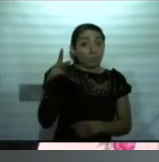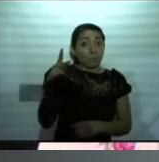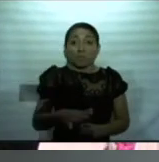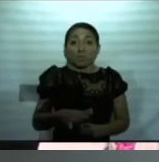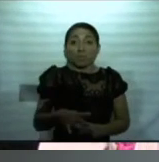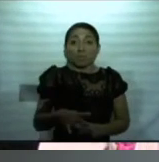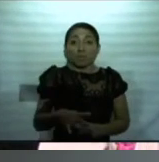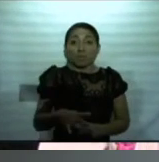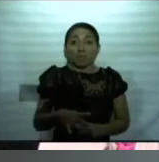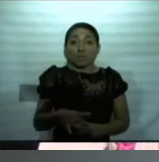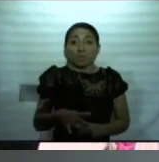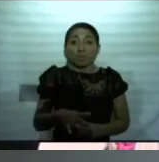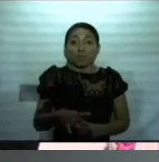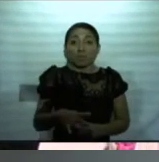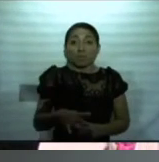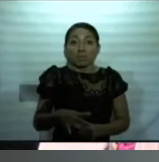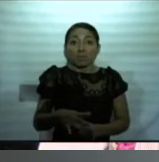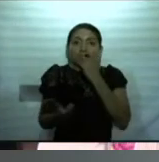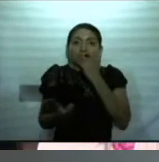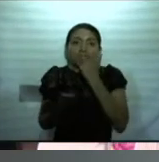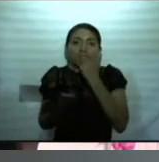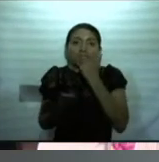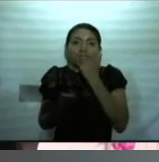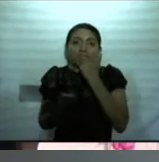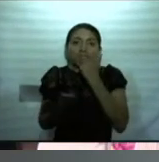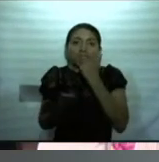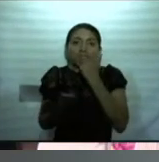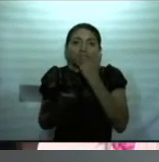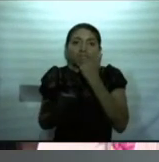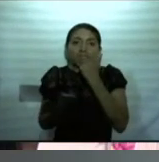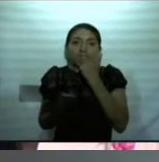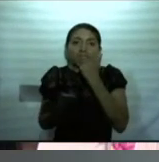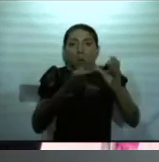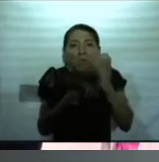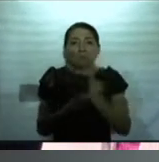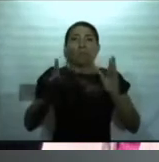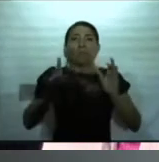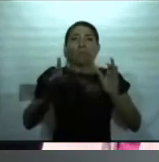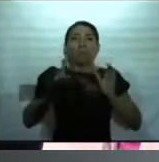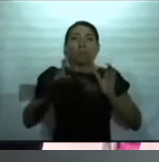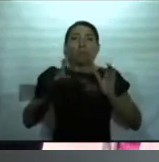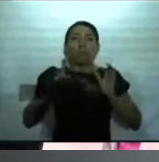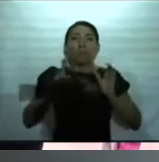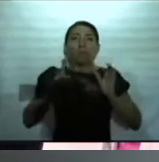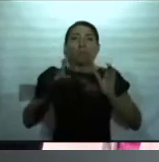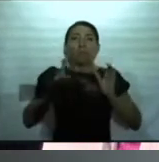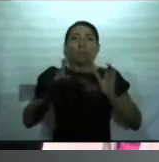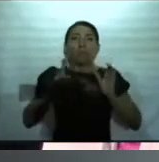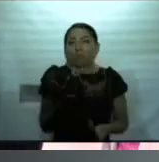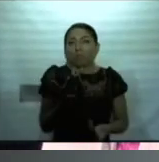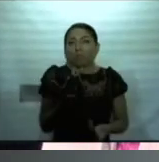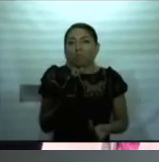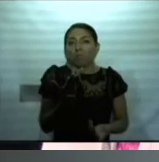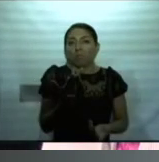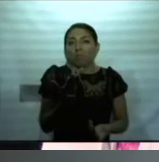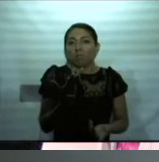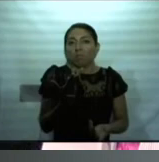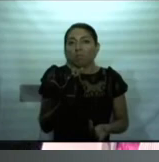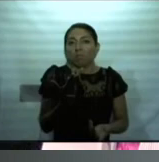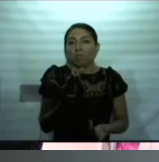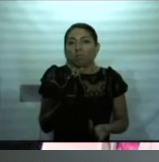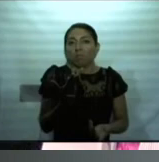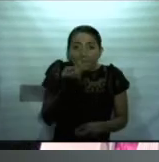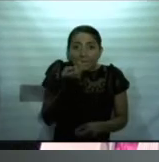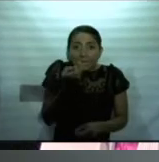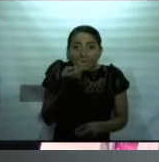escuela tienen gastos en útiles, uniformes, sus desayunos. Entonces,